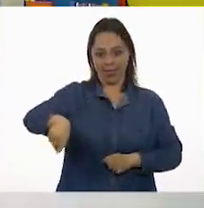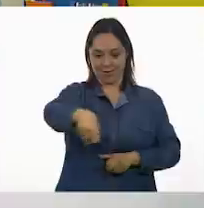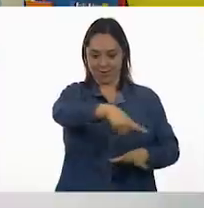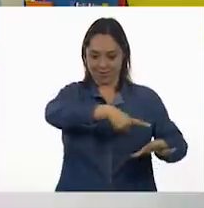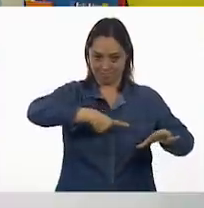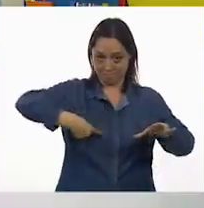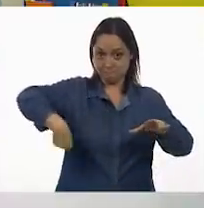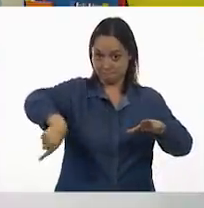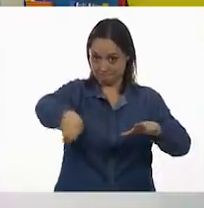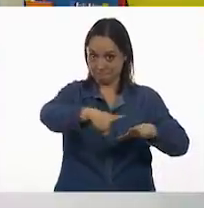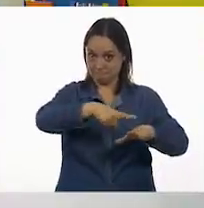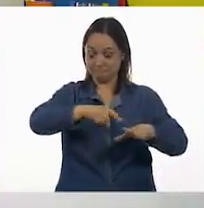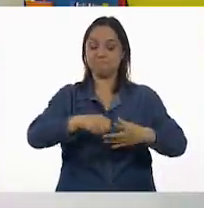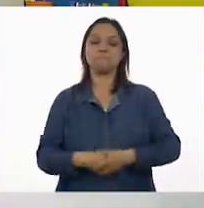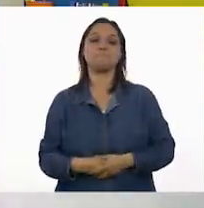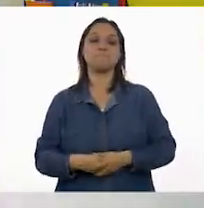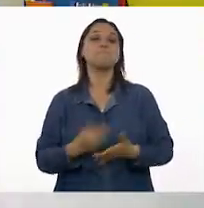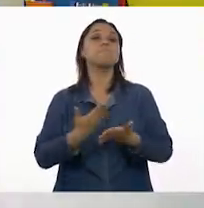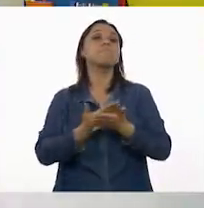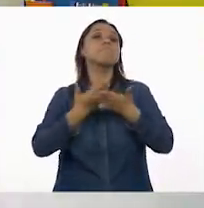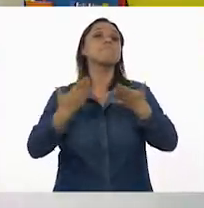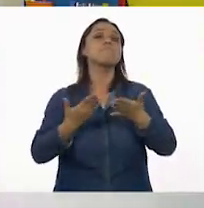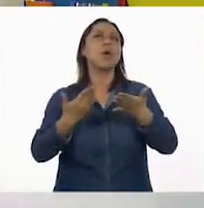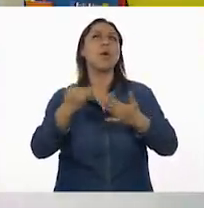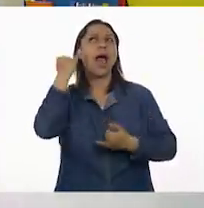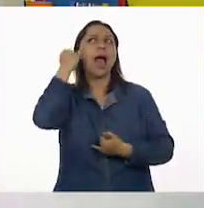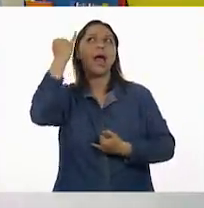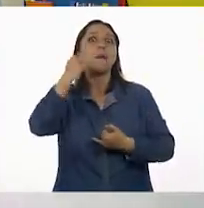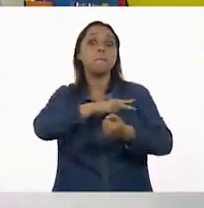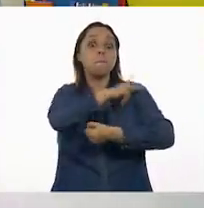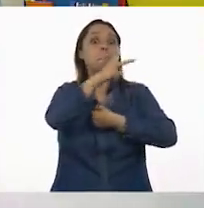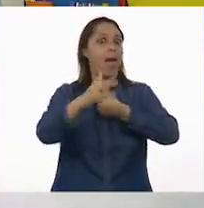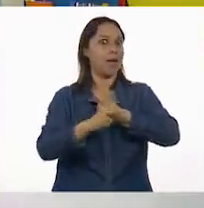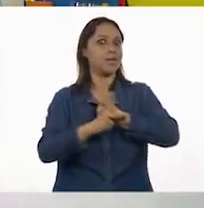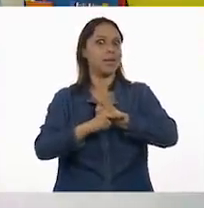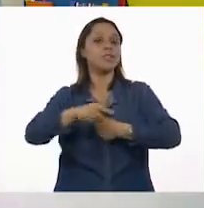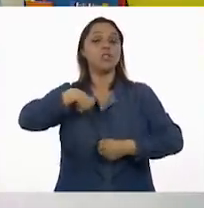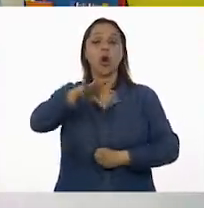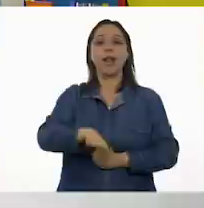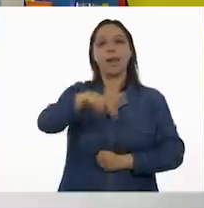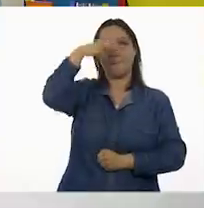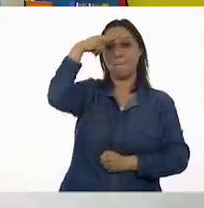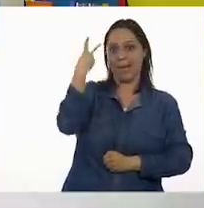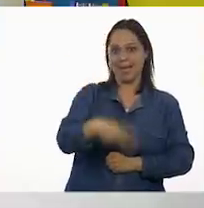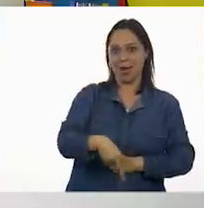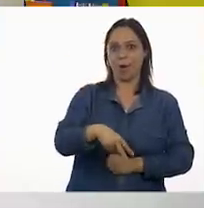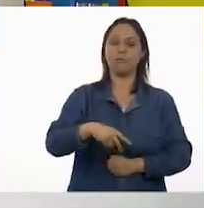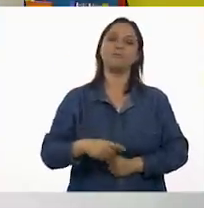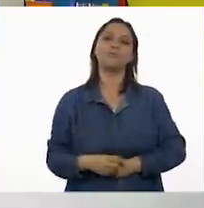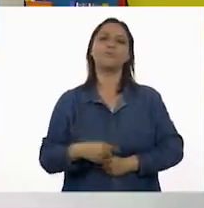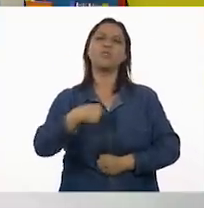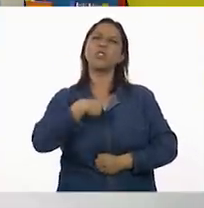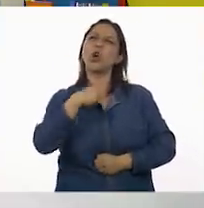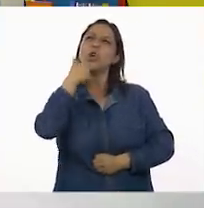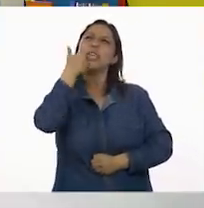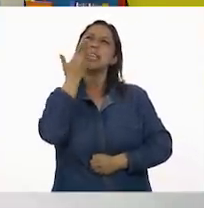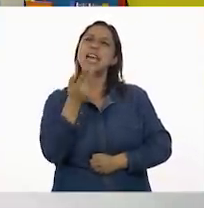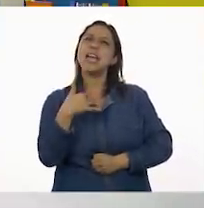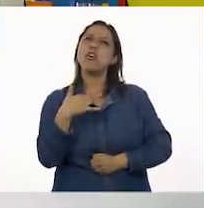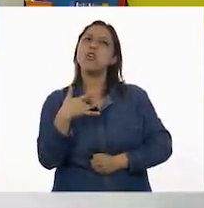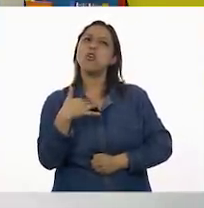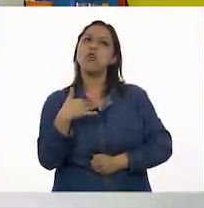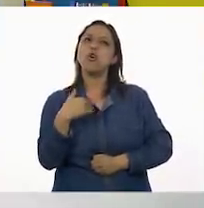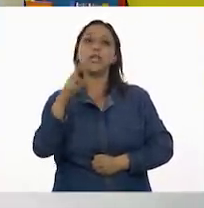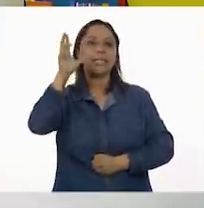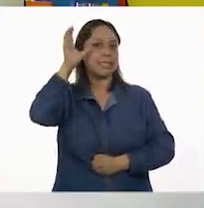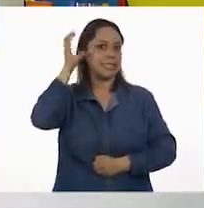Y ahora, ¿qué les parece si somos países? ¡Sí! ¿Sí? Yo elijo México. ¡Ay, yo bueno. quiero ser